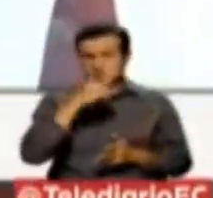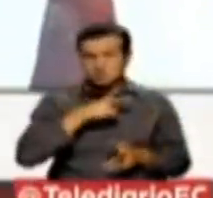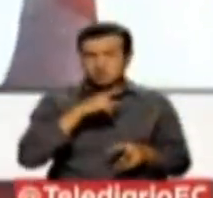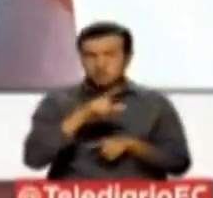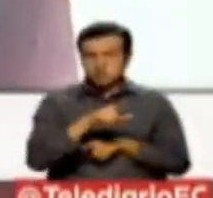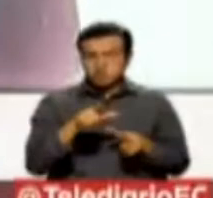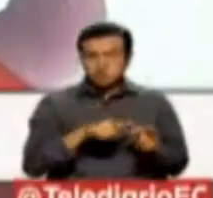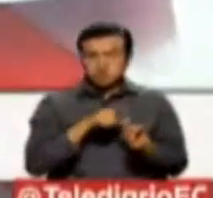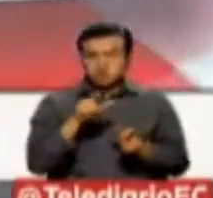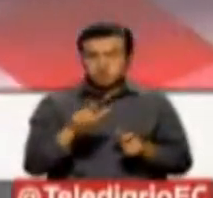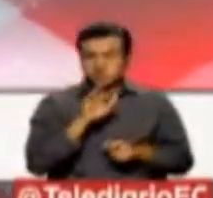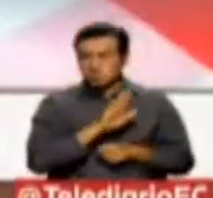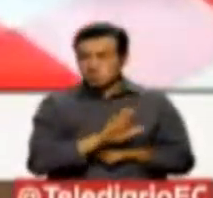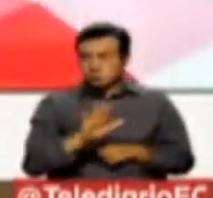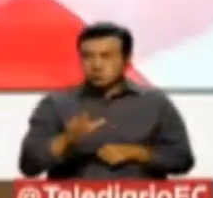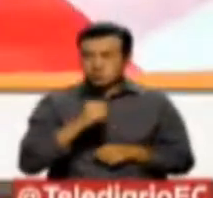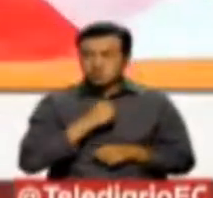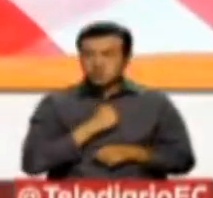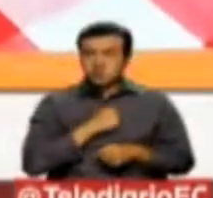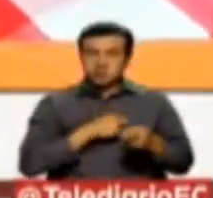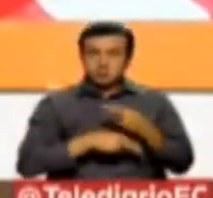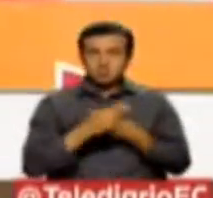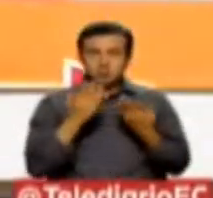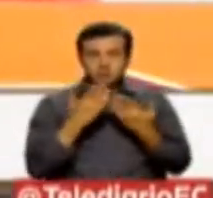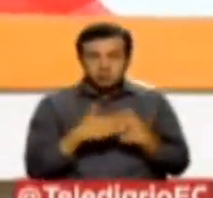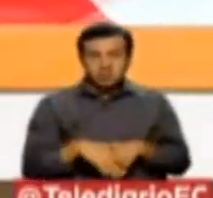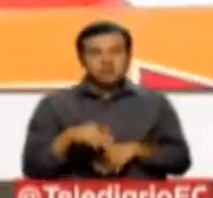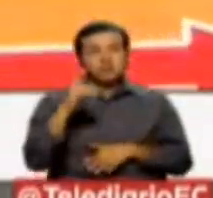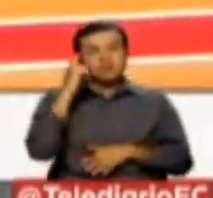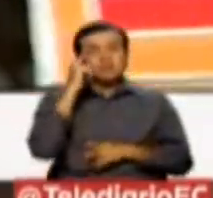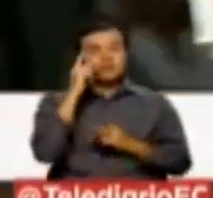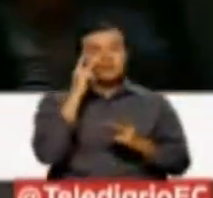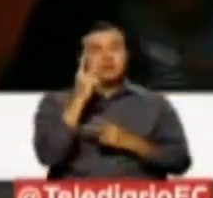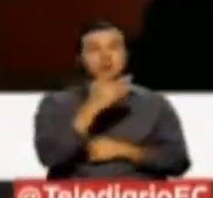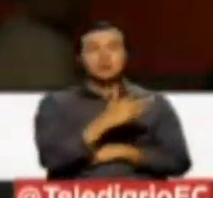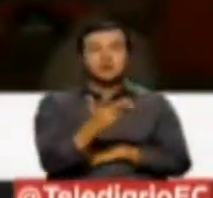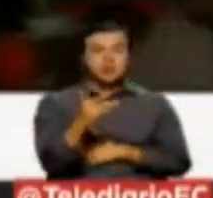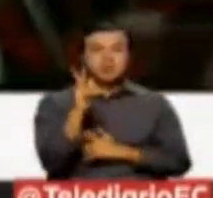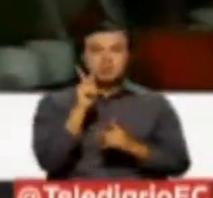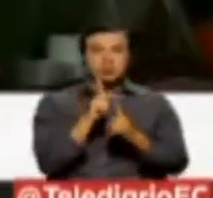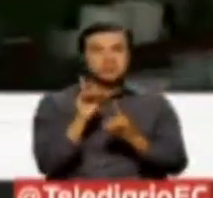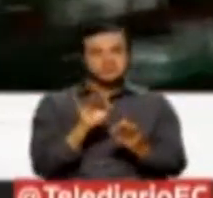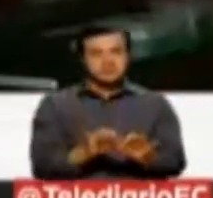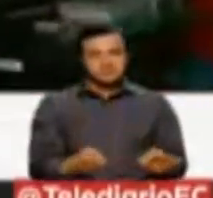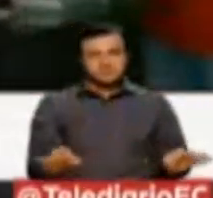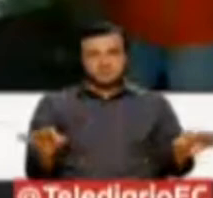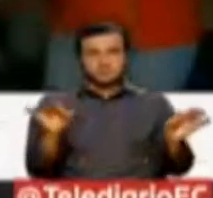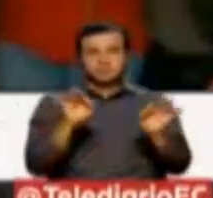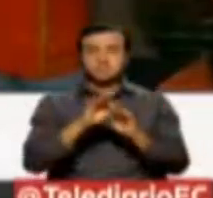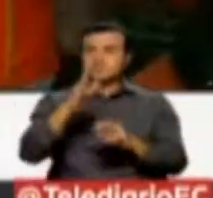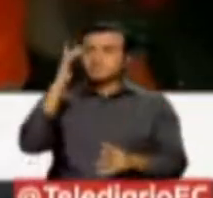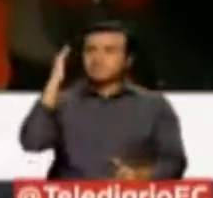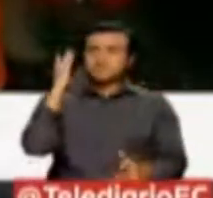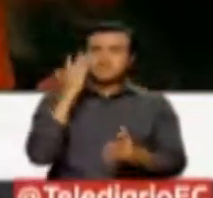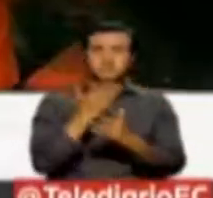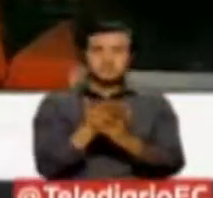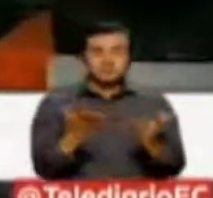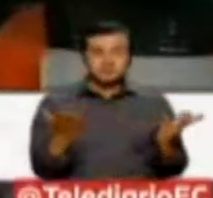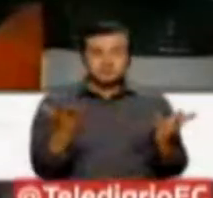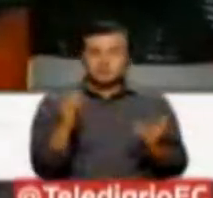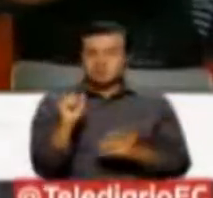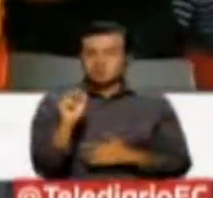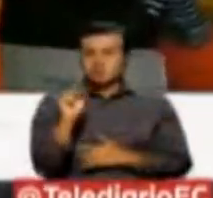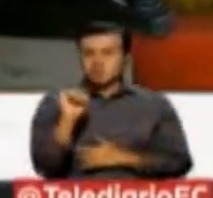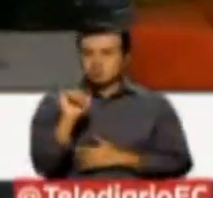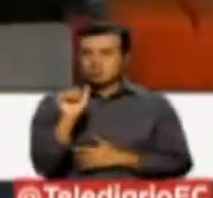o que se deciden a emprender un negocio, pero finalmente se dio cuenta que ahí estaba la clave. La historia de aquí viene Sonia. ¿Qué